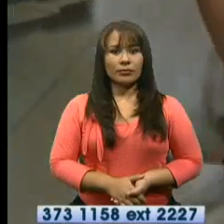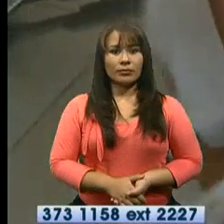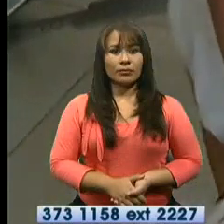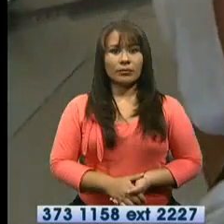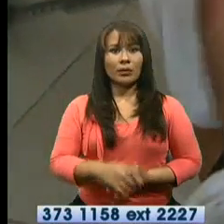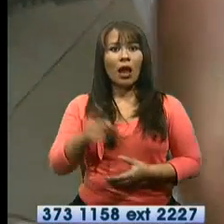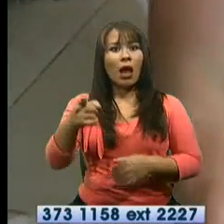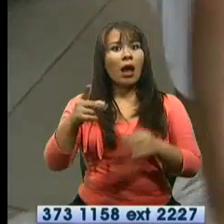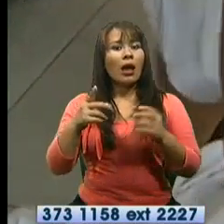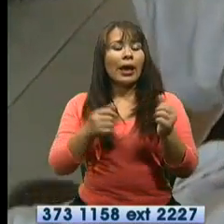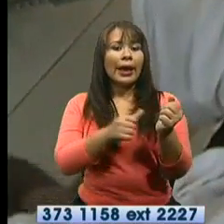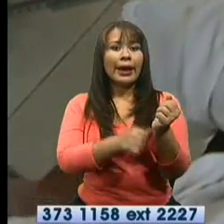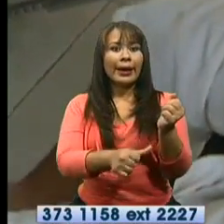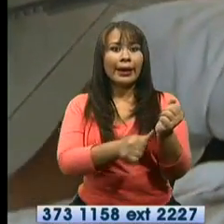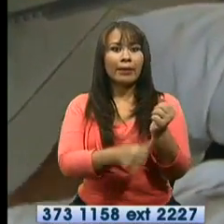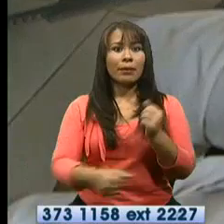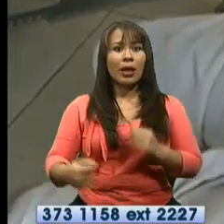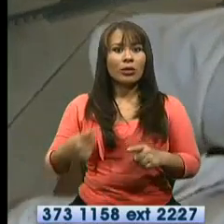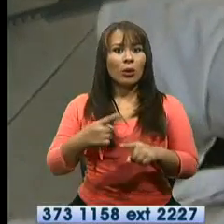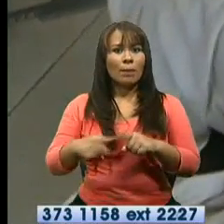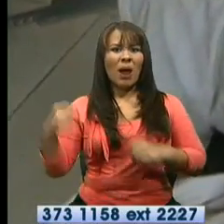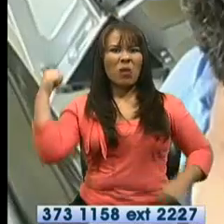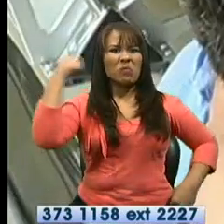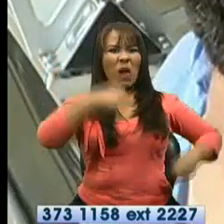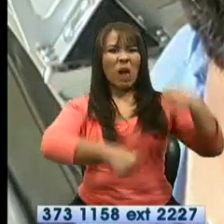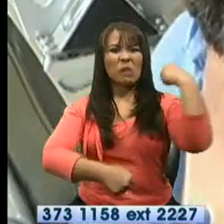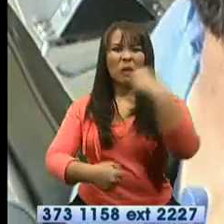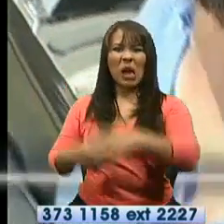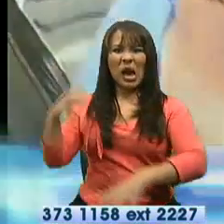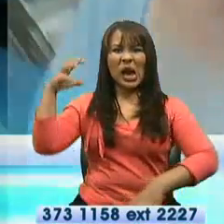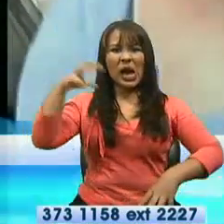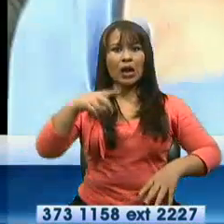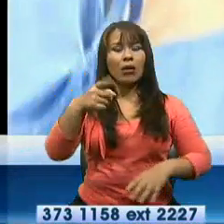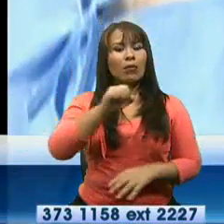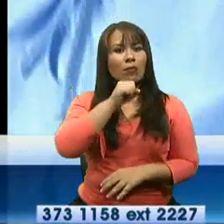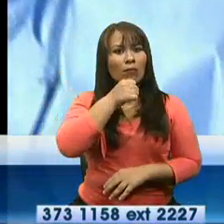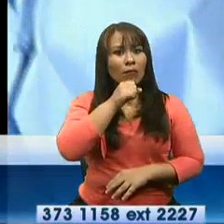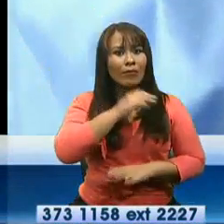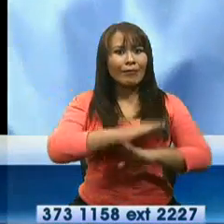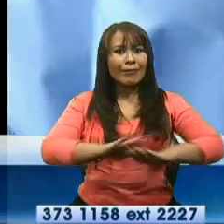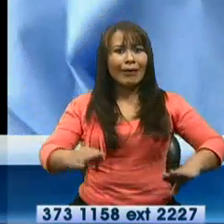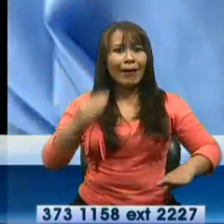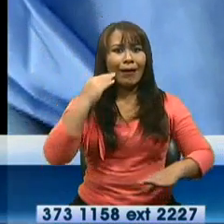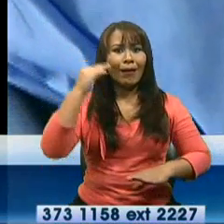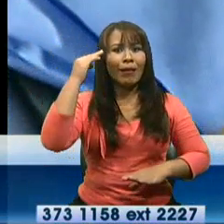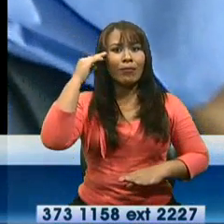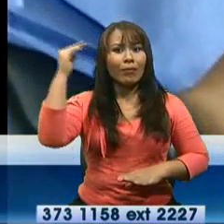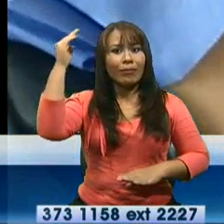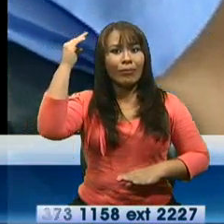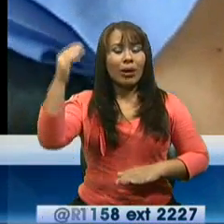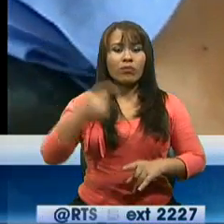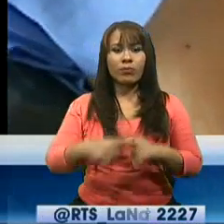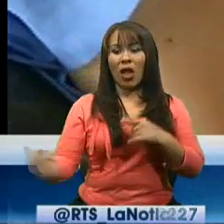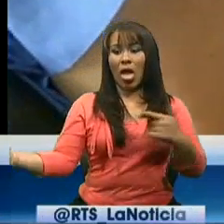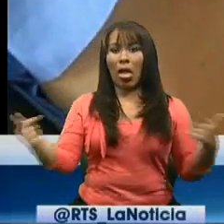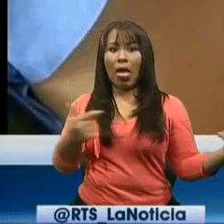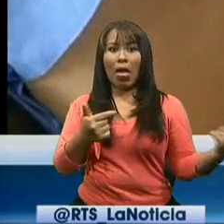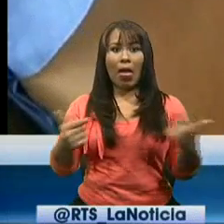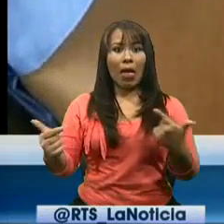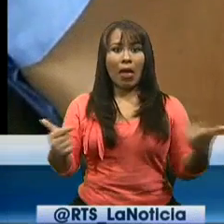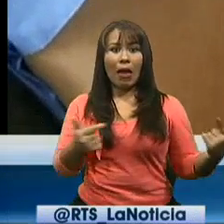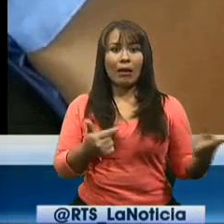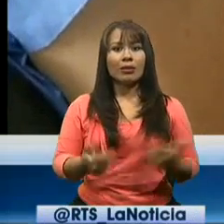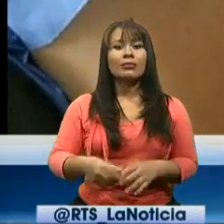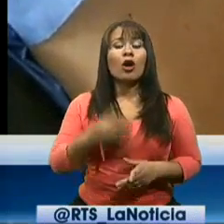Llevan la misma sangre, pero se dieron como enemigos. Pese a la edad avanzada que ambos tienen, protagonizaron un enfrentamiento